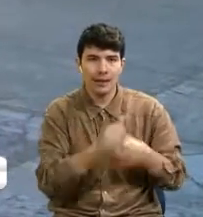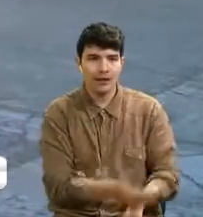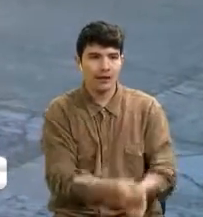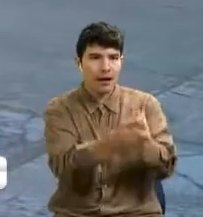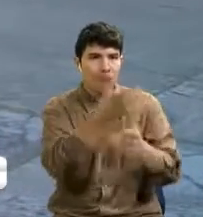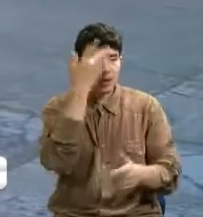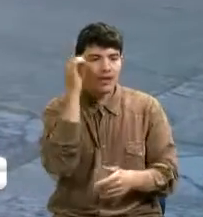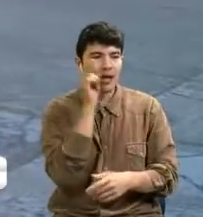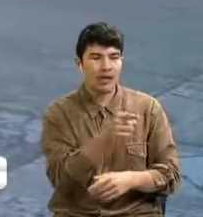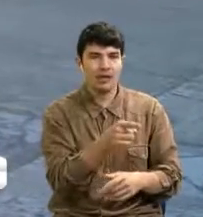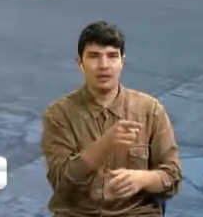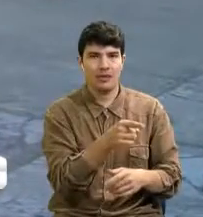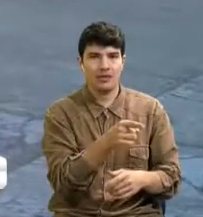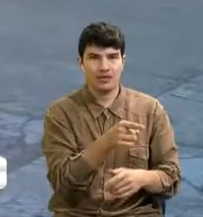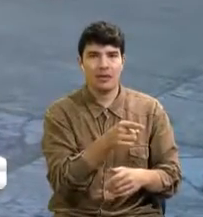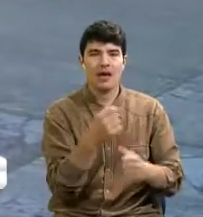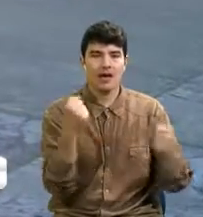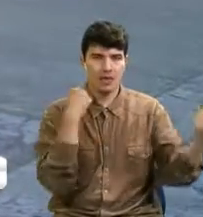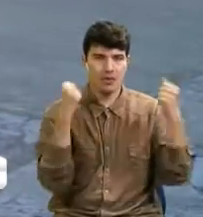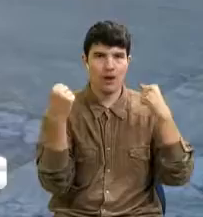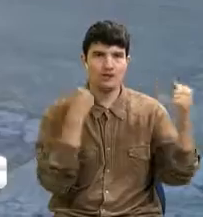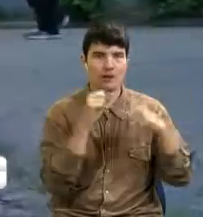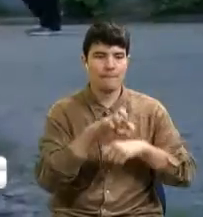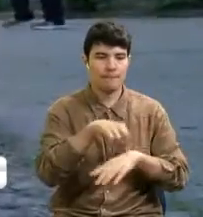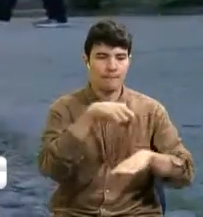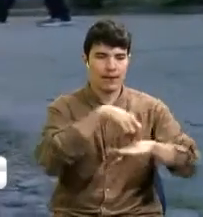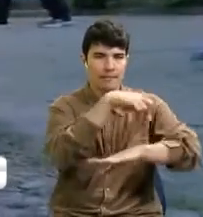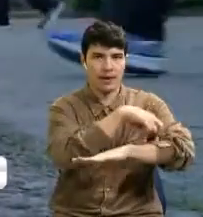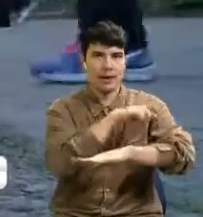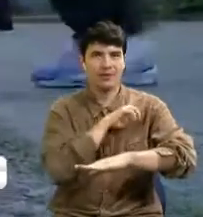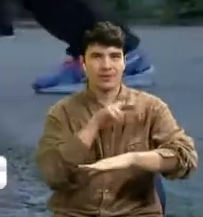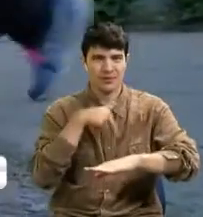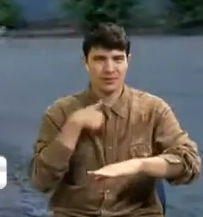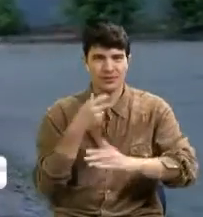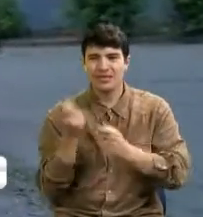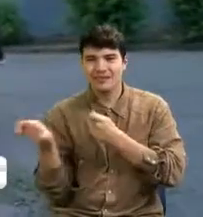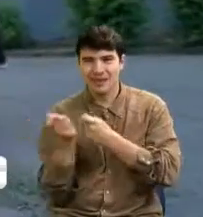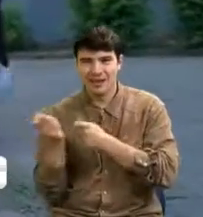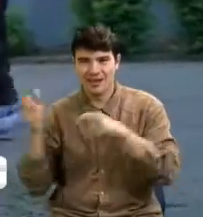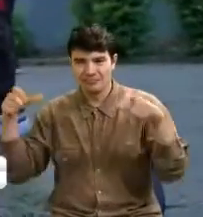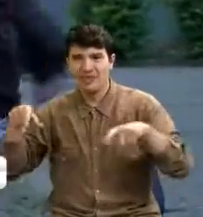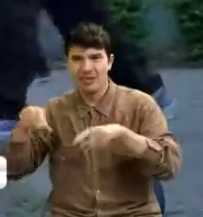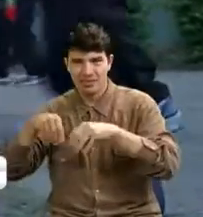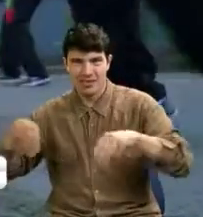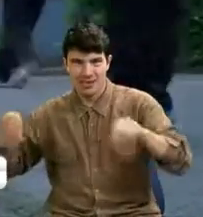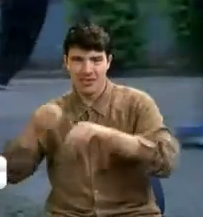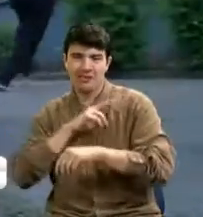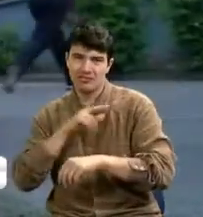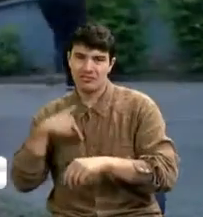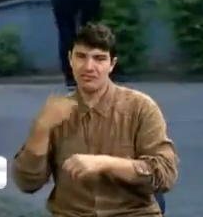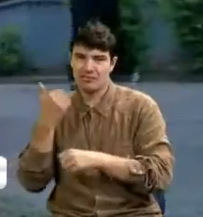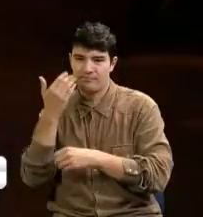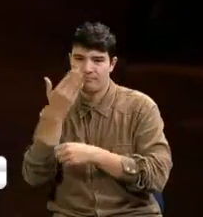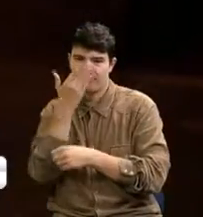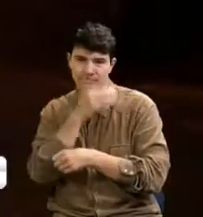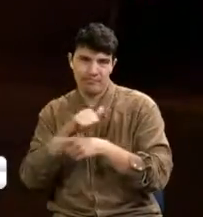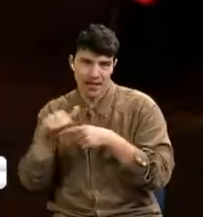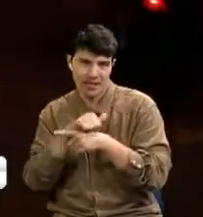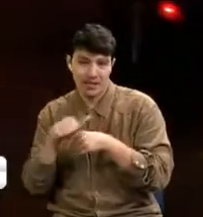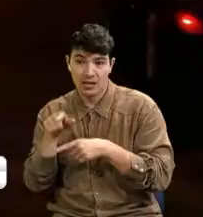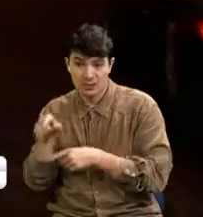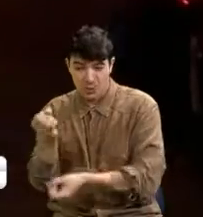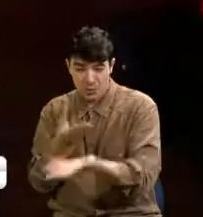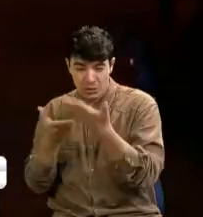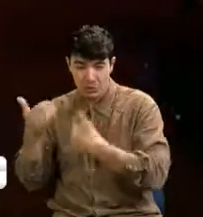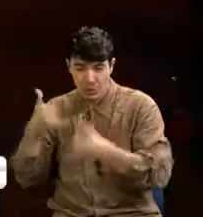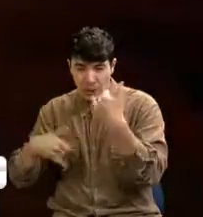dicta educación física de primaria ahí. Entrenamos en una cancha aledaña a la institución, una cancha de tierra en unas condiciones que pues no es para